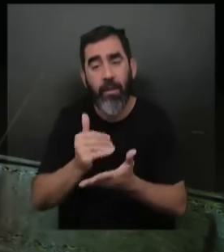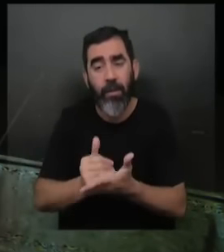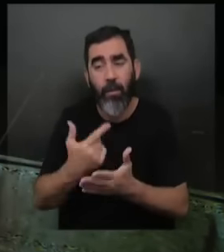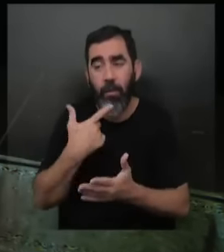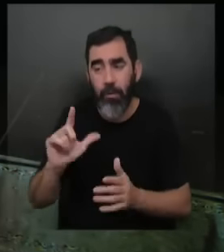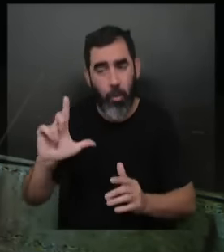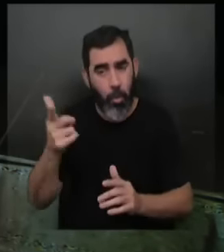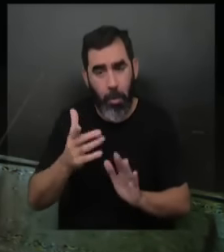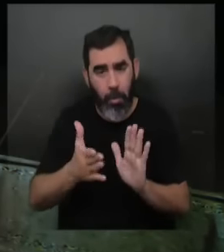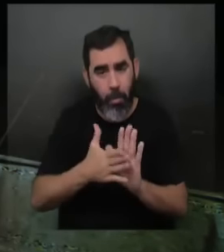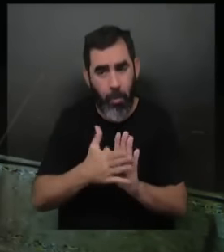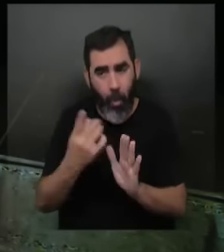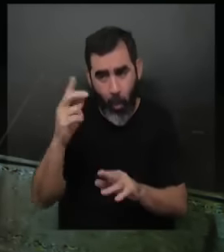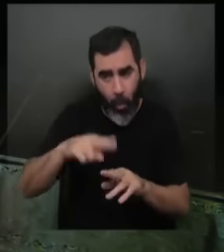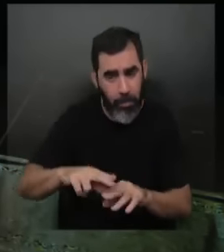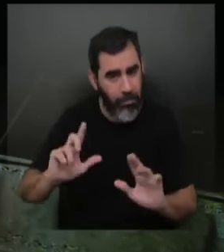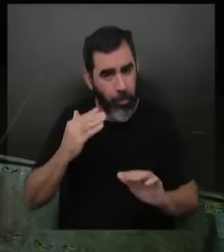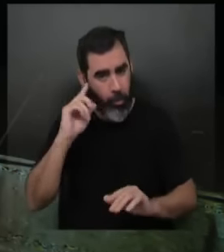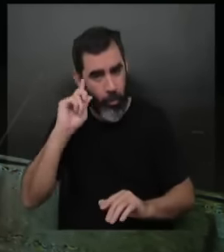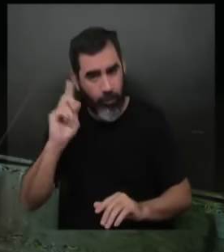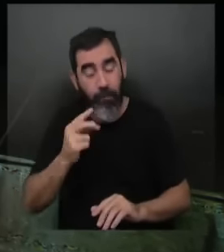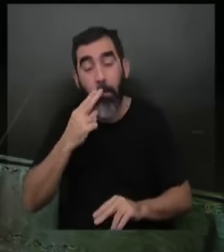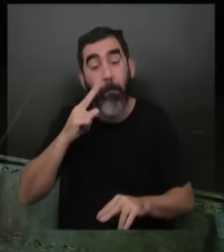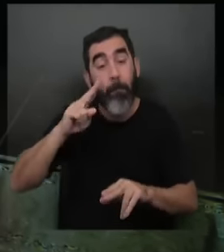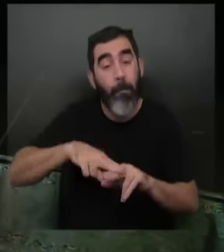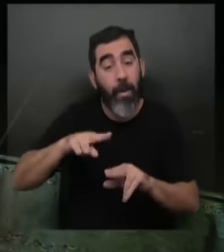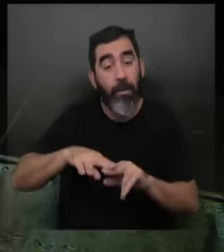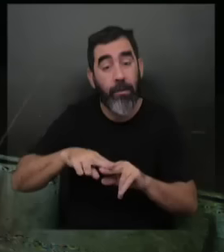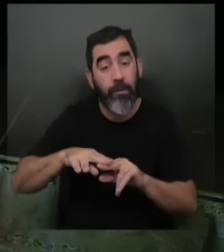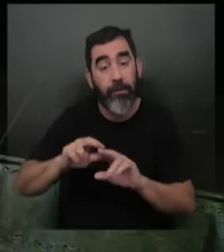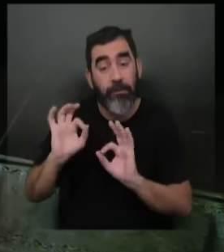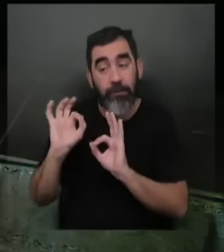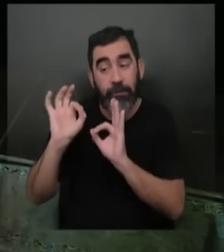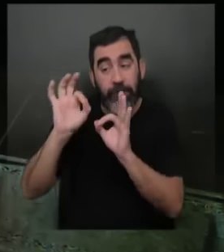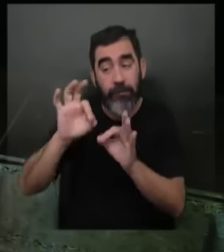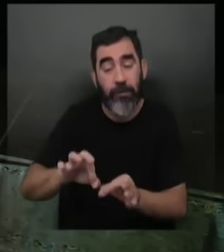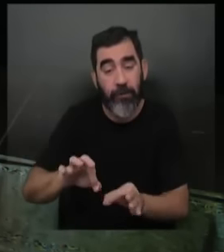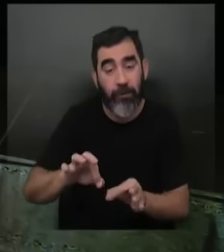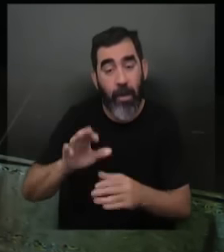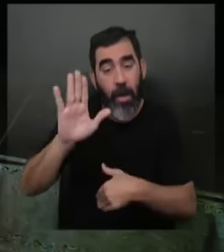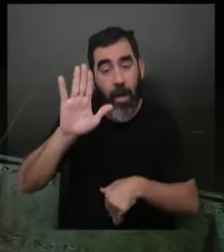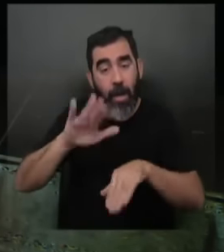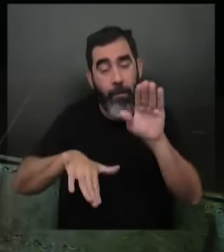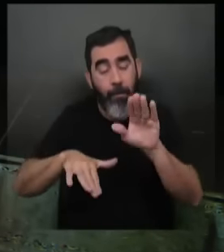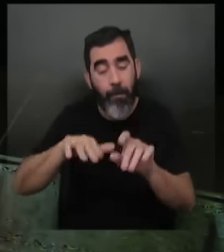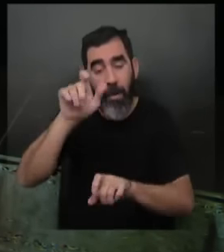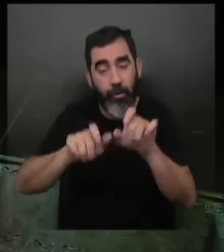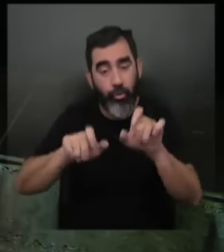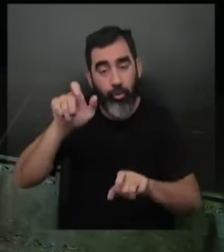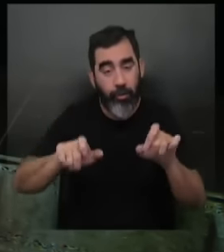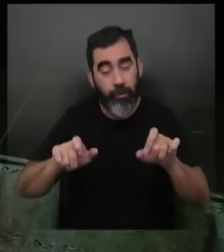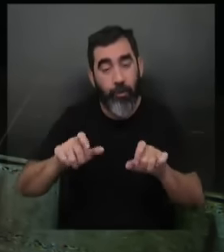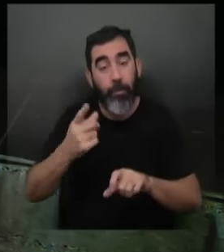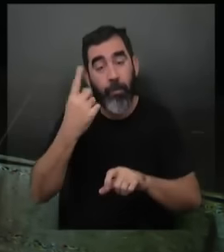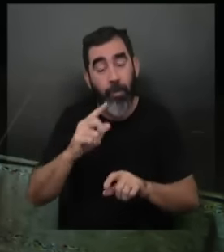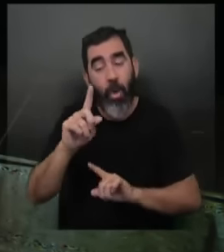momento no le consta que eso haya ocurrido el martes arribó como dijimos eh la mayoría del pasaje que tenía como destino Uruguay